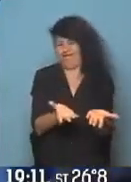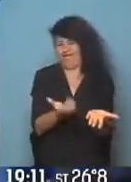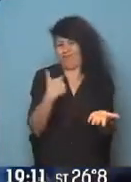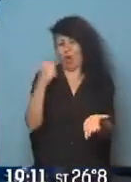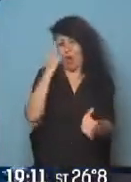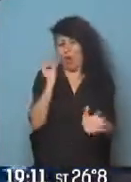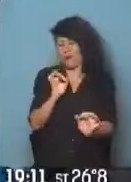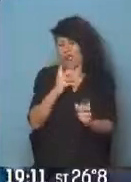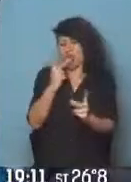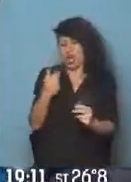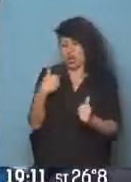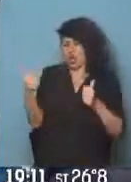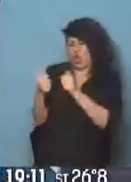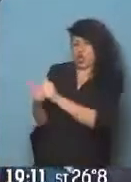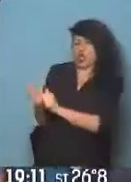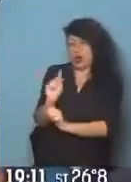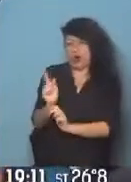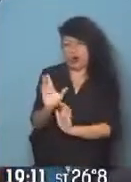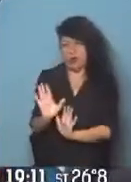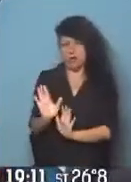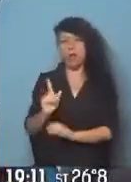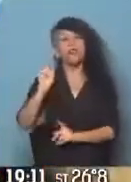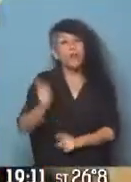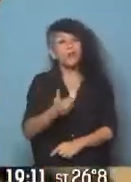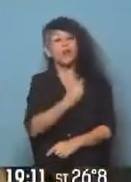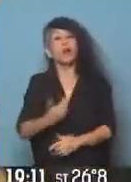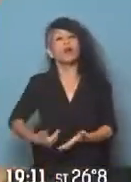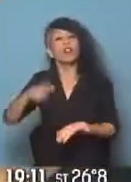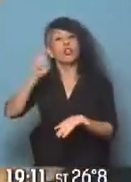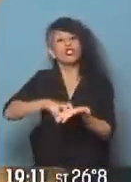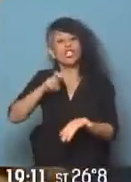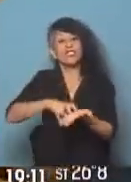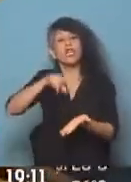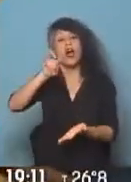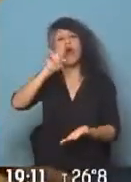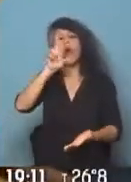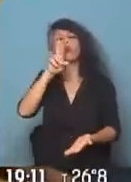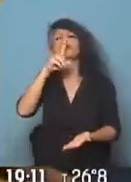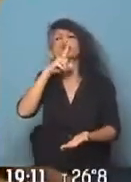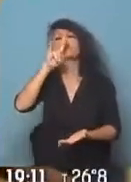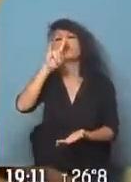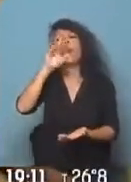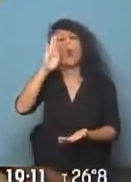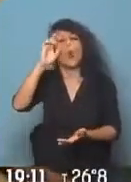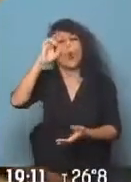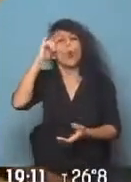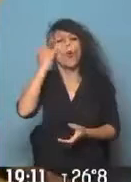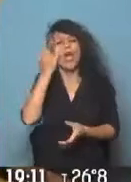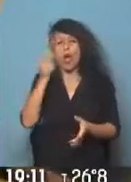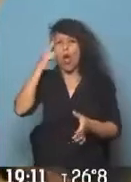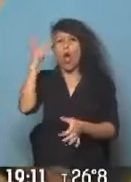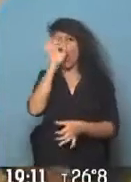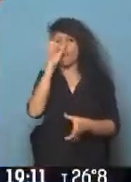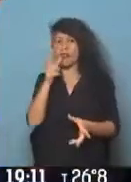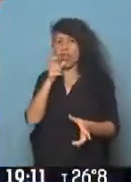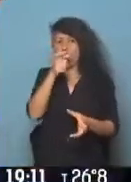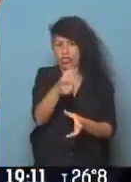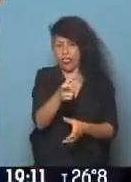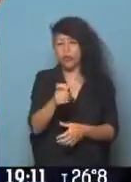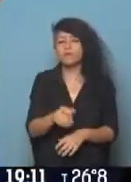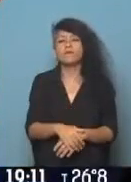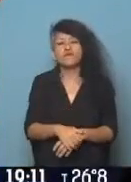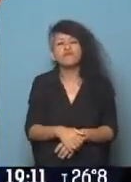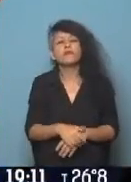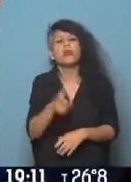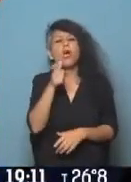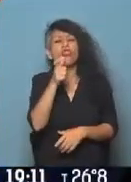también el gobernador de salta juan manuel urtubey se metió en la interna de cambiemos dijo que carrió tira